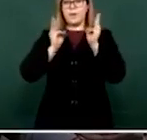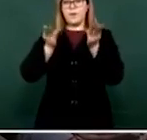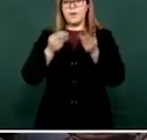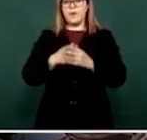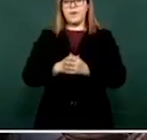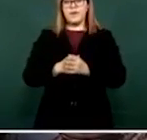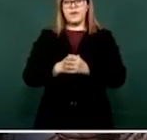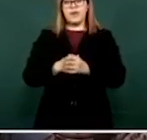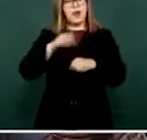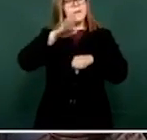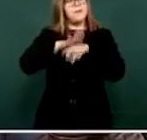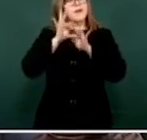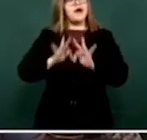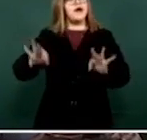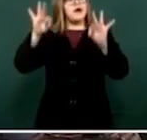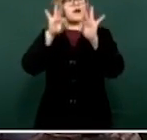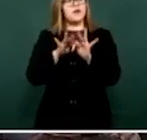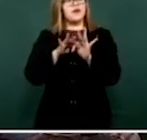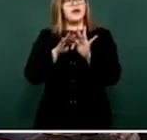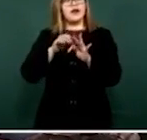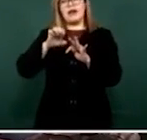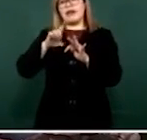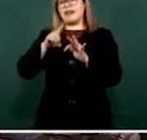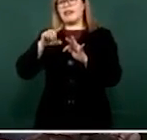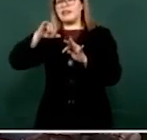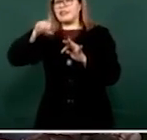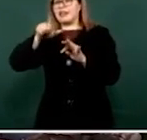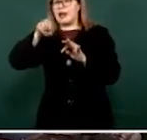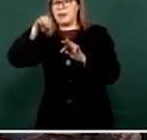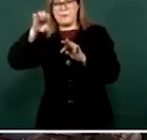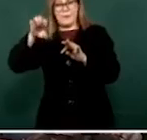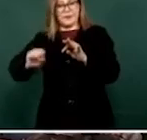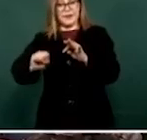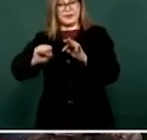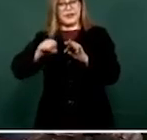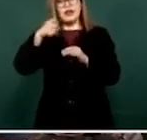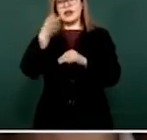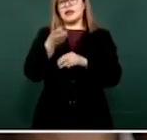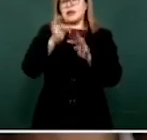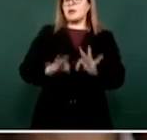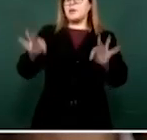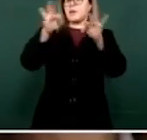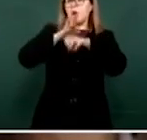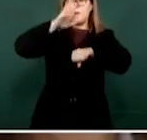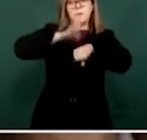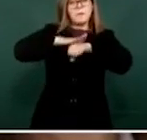más importante de México y uno de los más importantes del mundo.